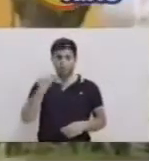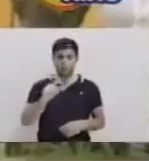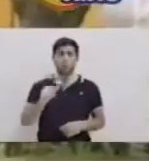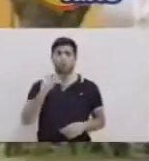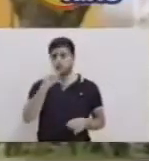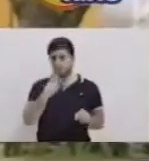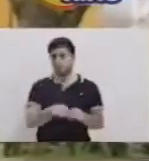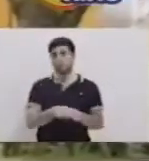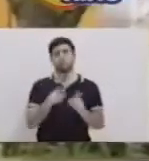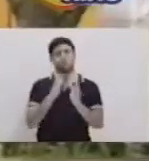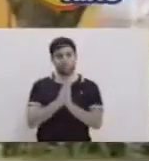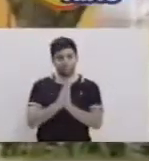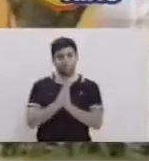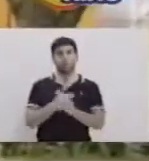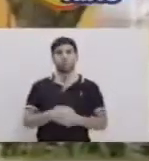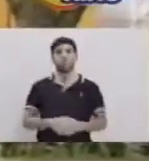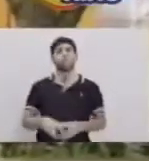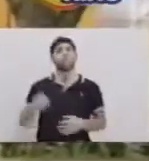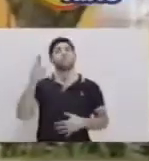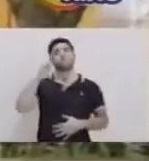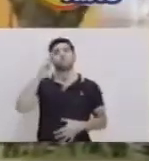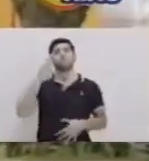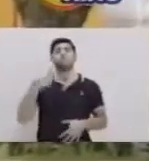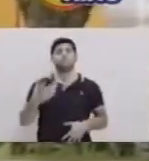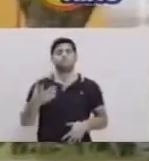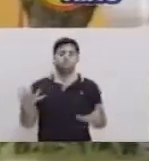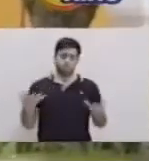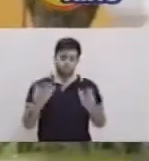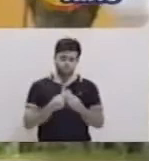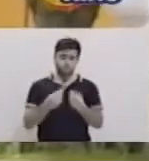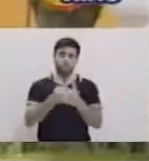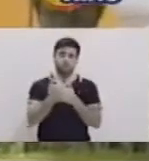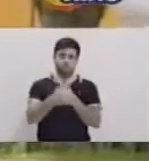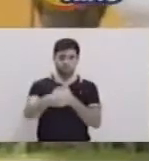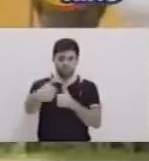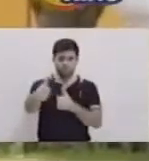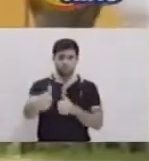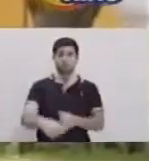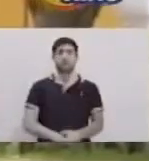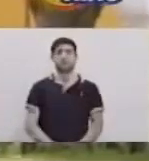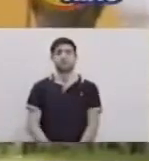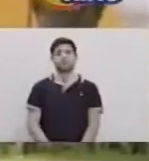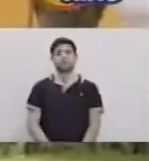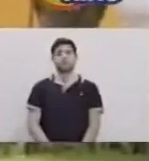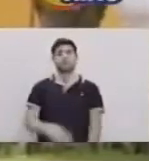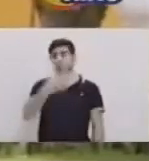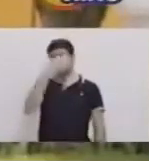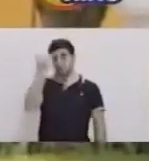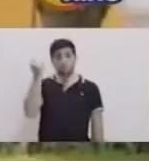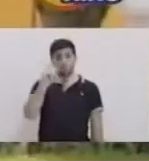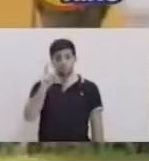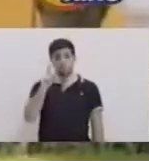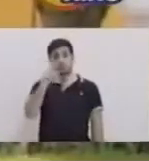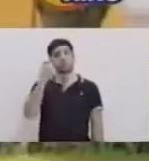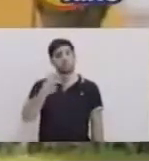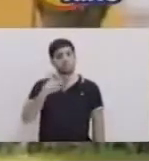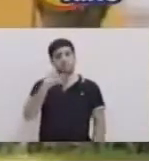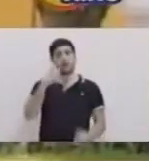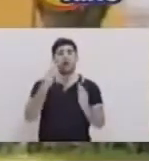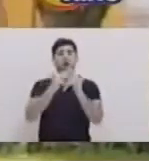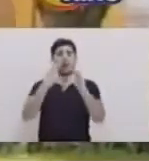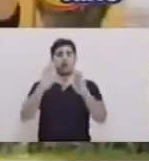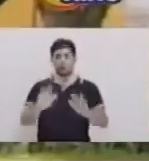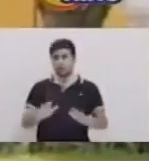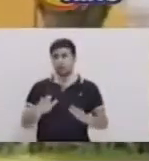posiblemente se haya cansado al momento de correr. Recuerden que juntos saldremos adelante. Y no olviden que es